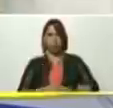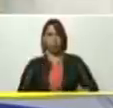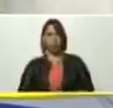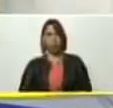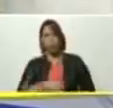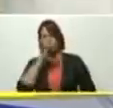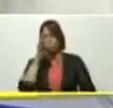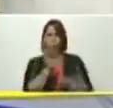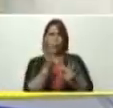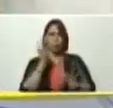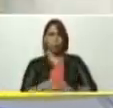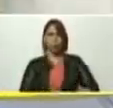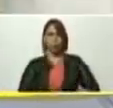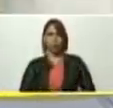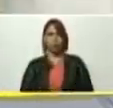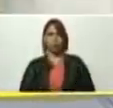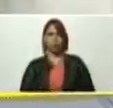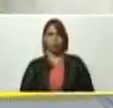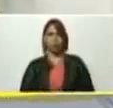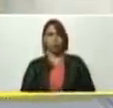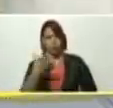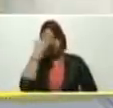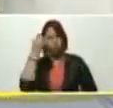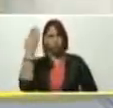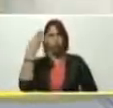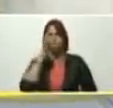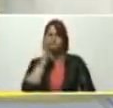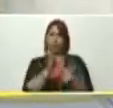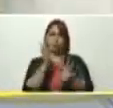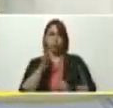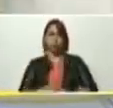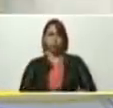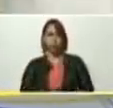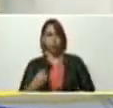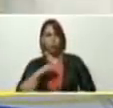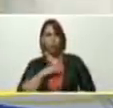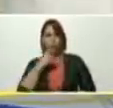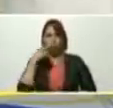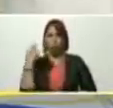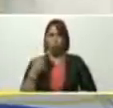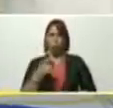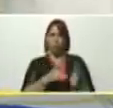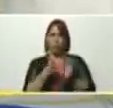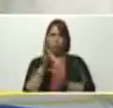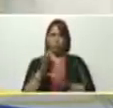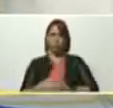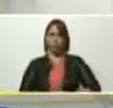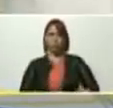Se lo juro, por Diosito, por nuestro Señor Jesucristo.